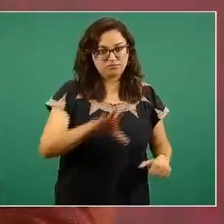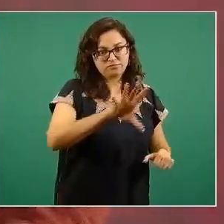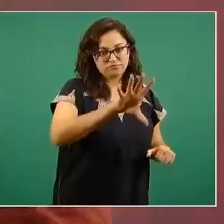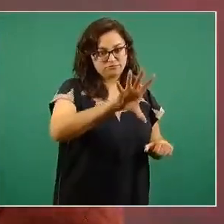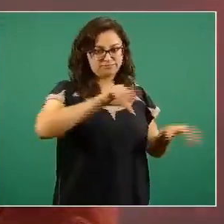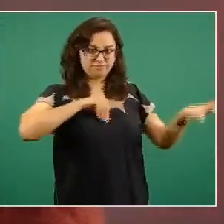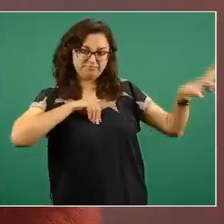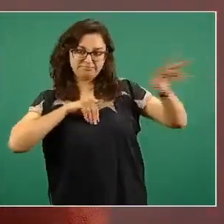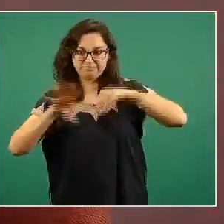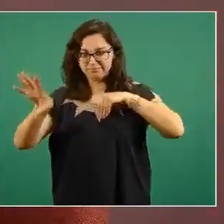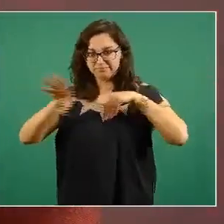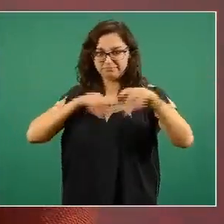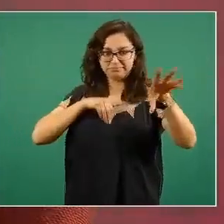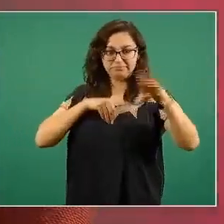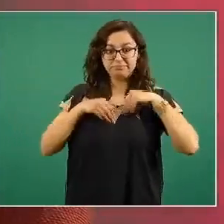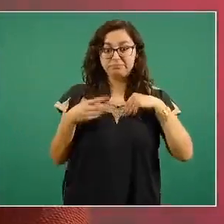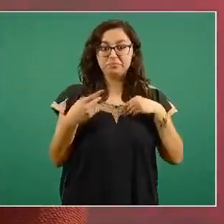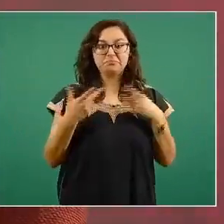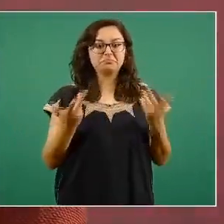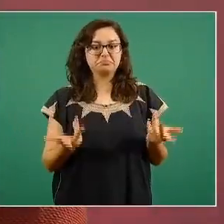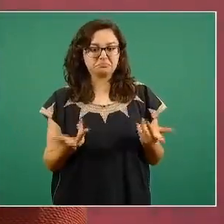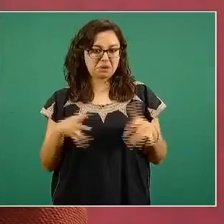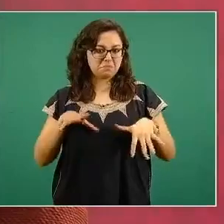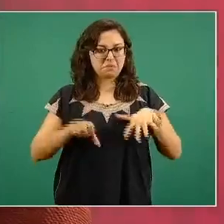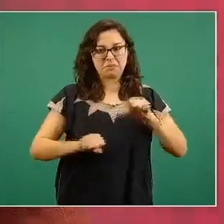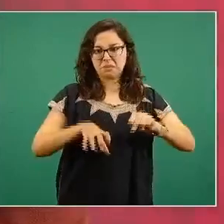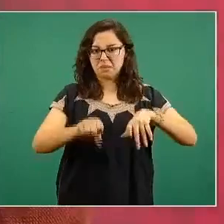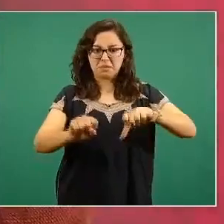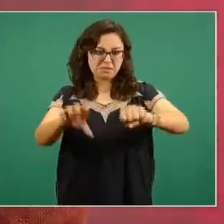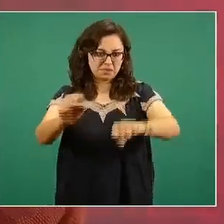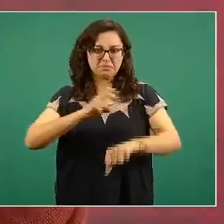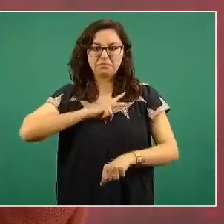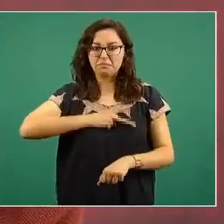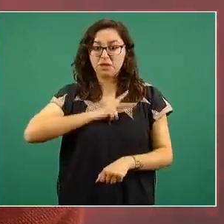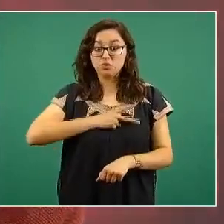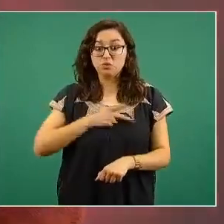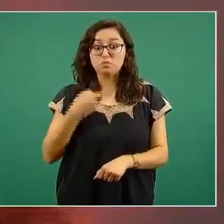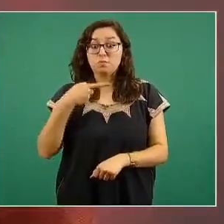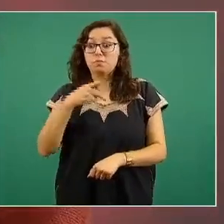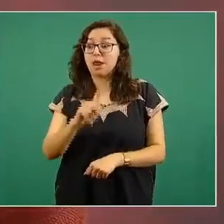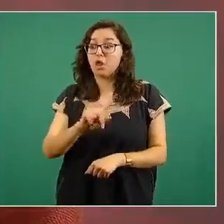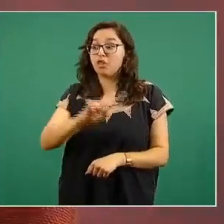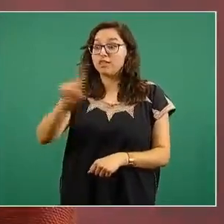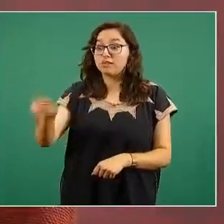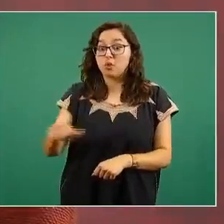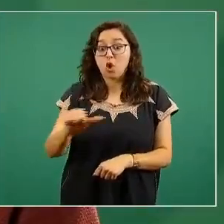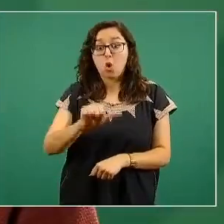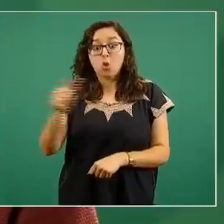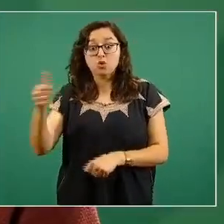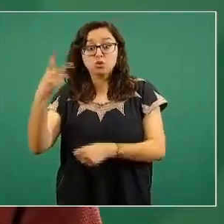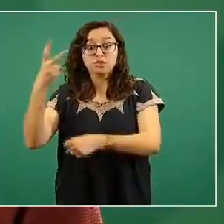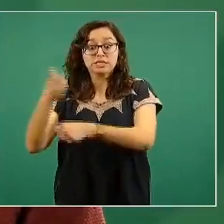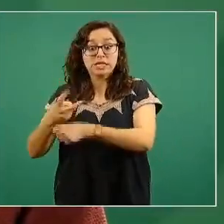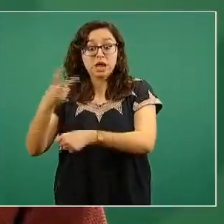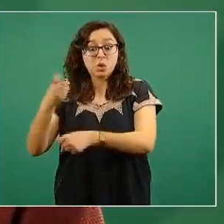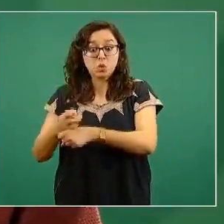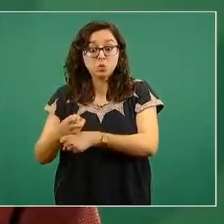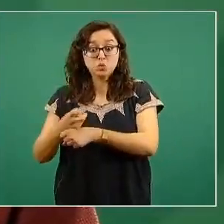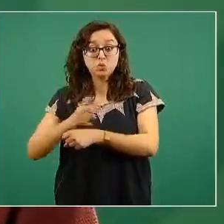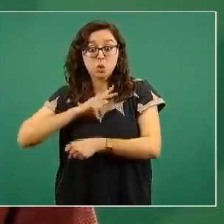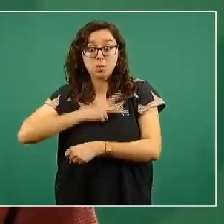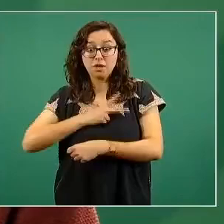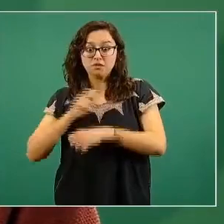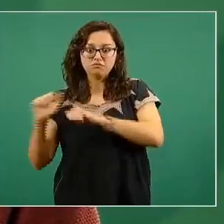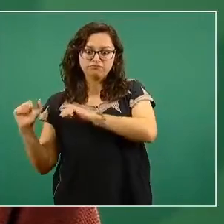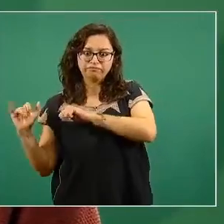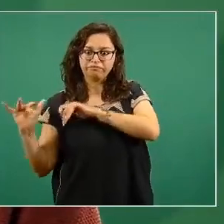que hagan una especie de competencia por los sitios de infección que son los sujetos humanos. Es un fenómeno muy